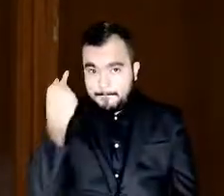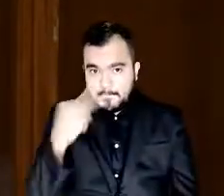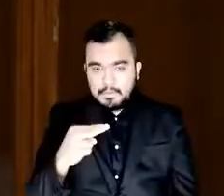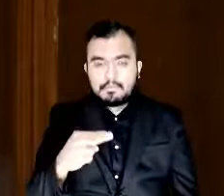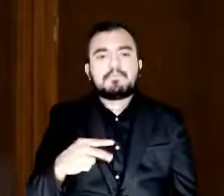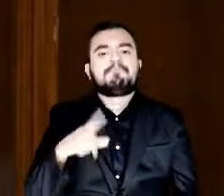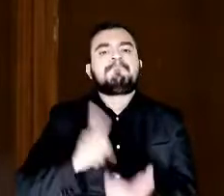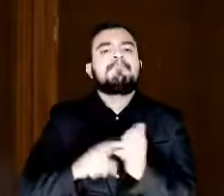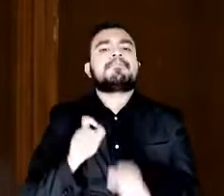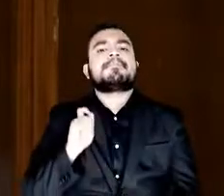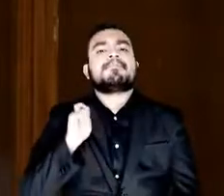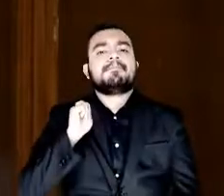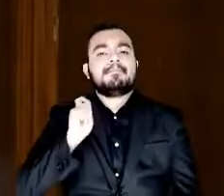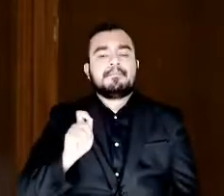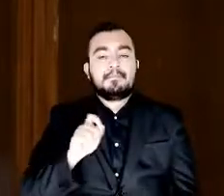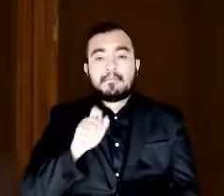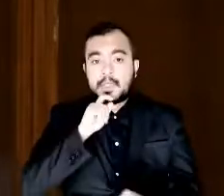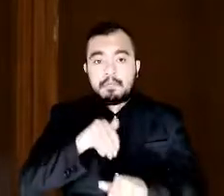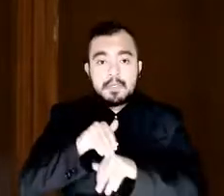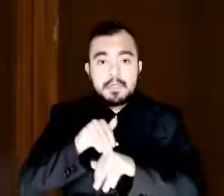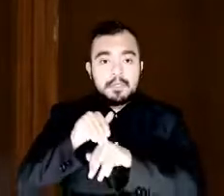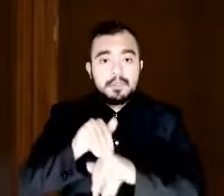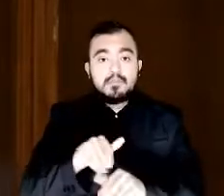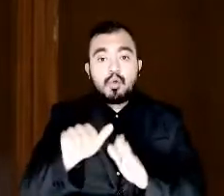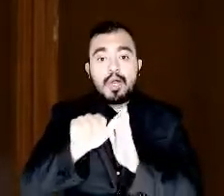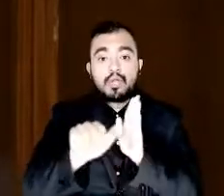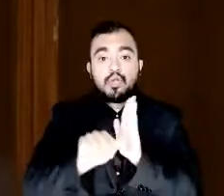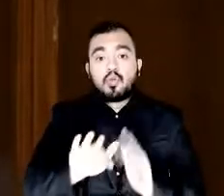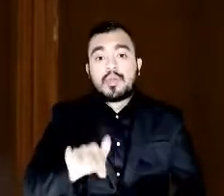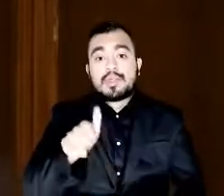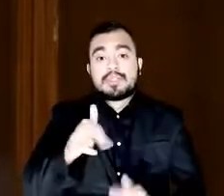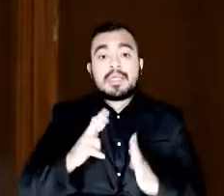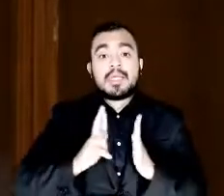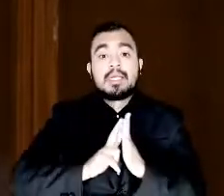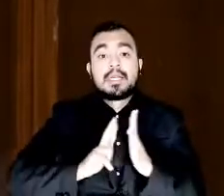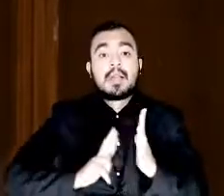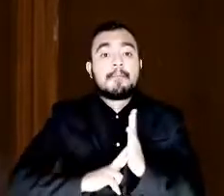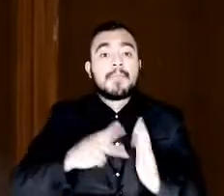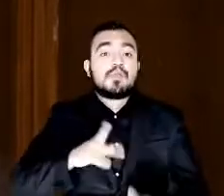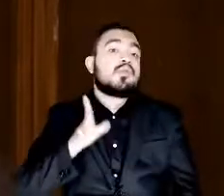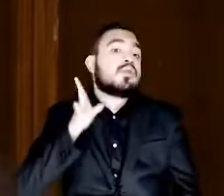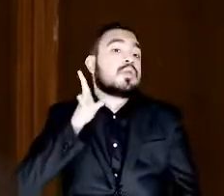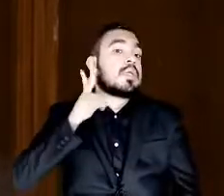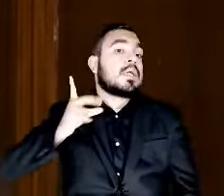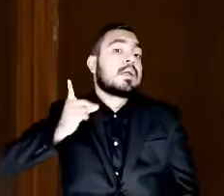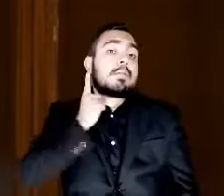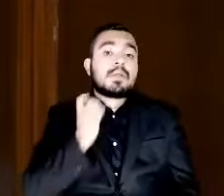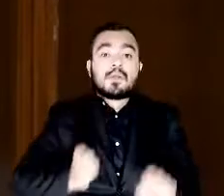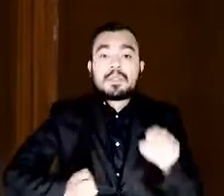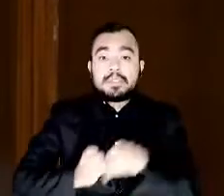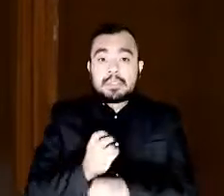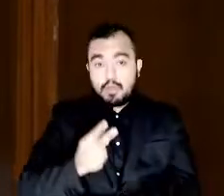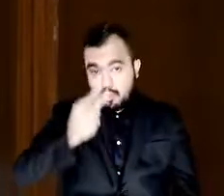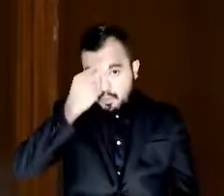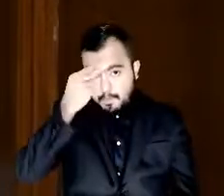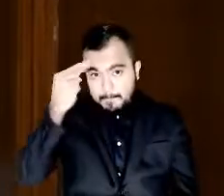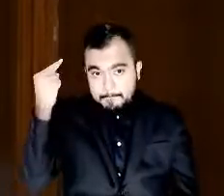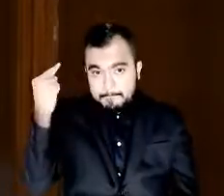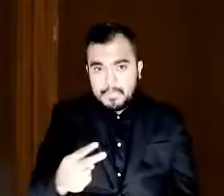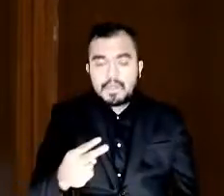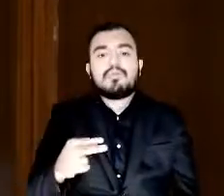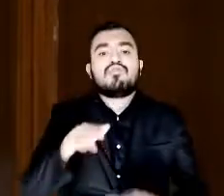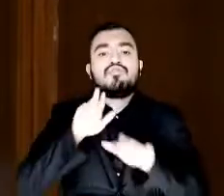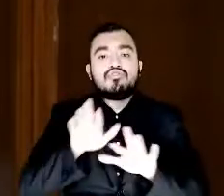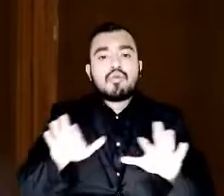dar cumplimiento a lo establecido en artículo 46 del reglamento del poder legislativo del Estado libre y soberano de México en